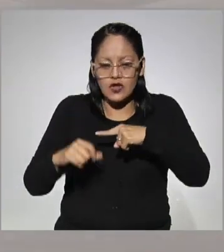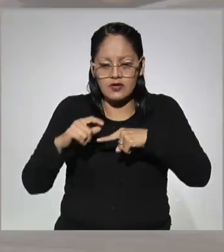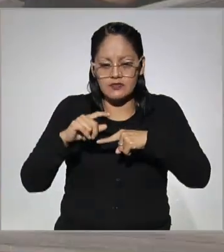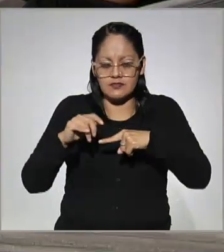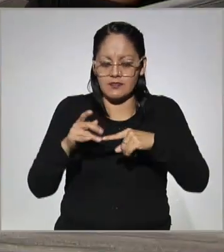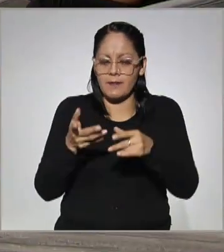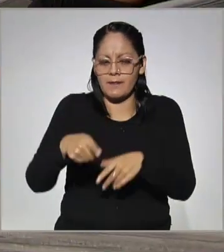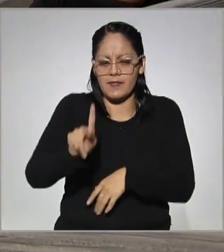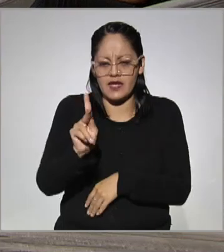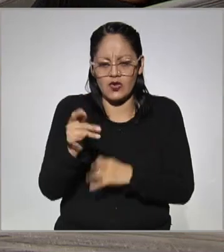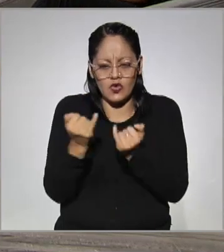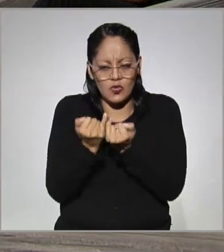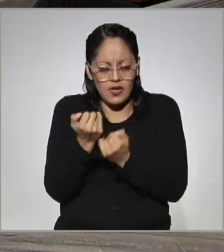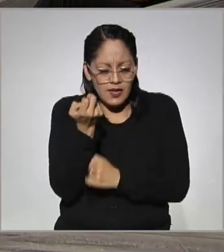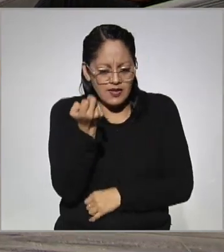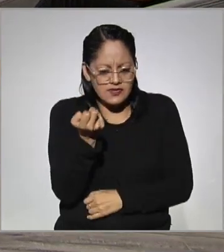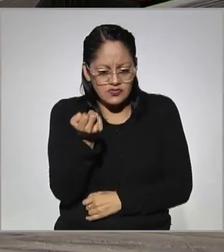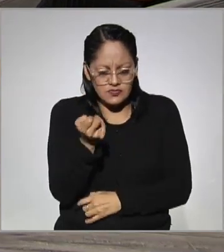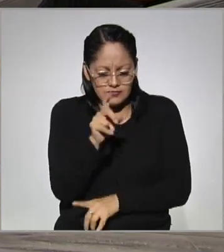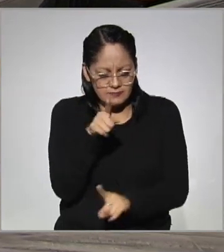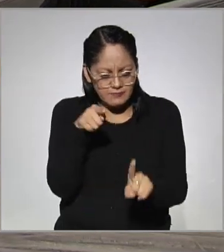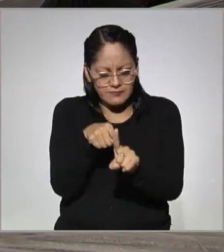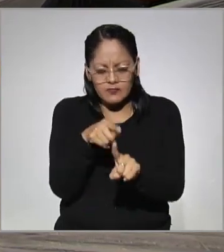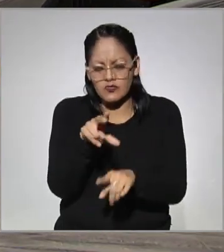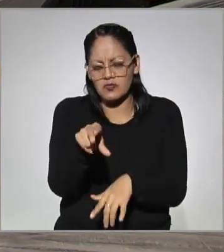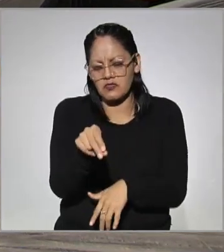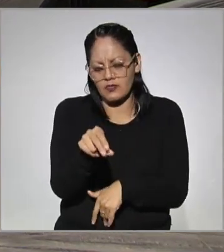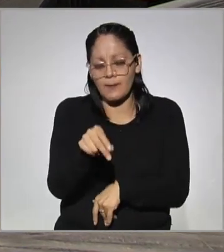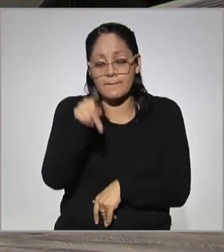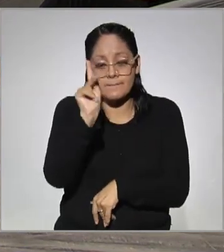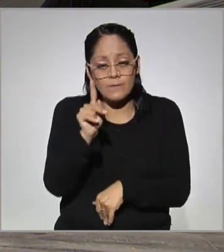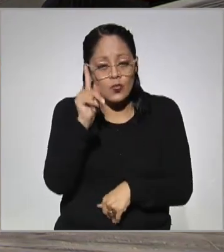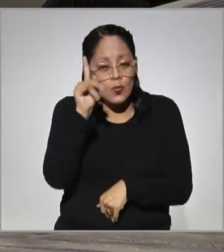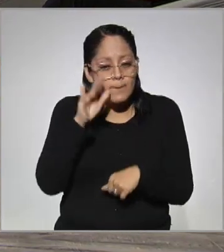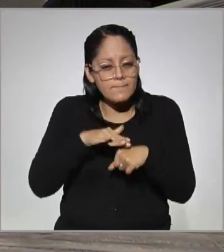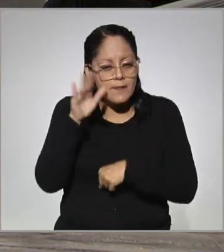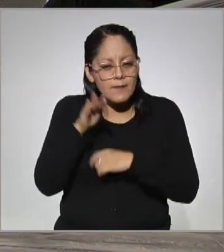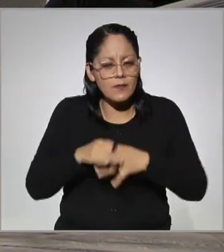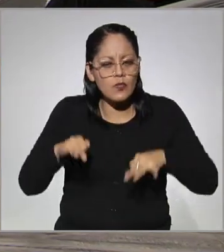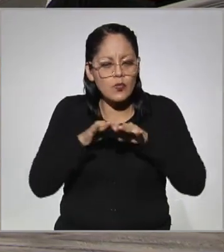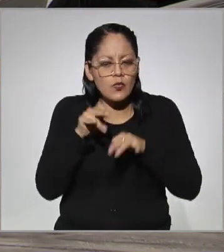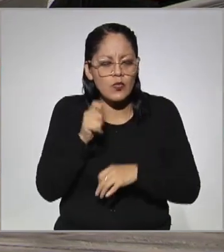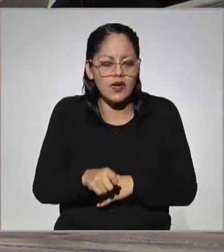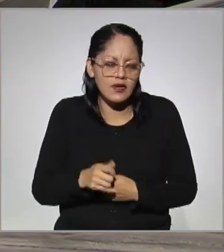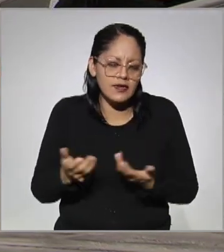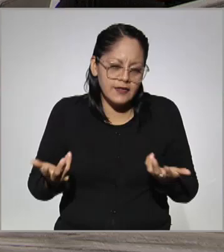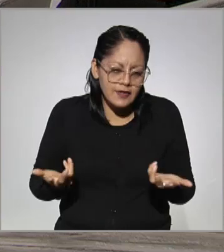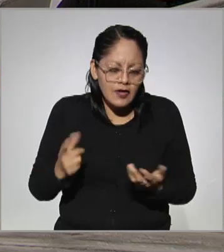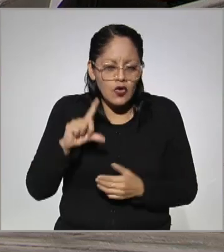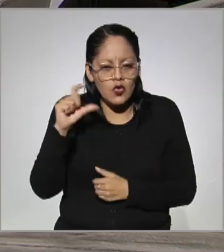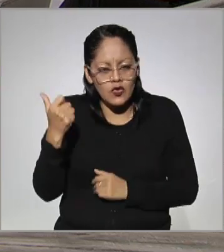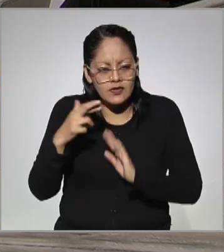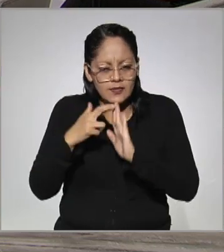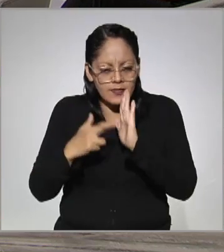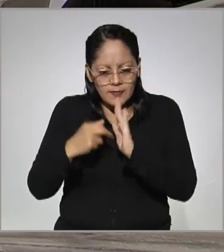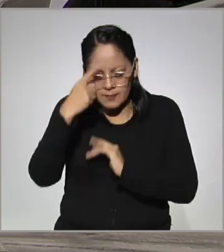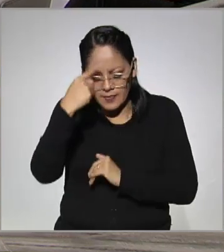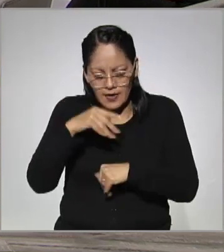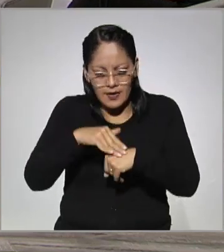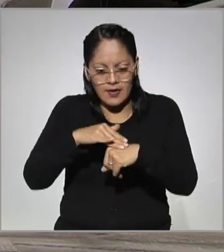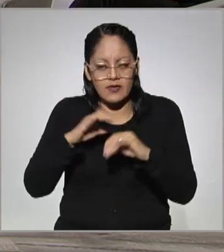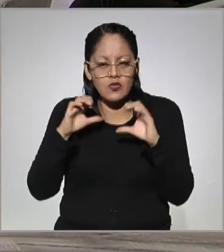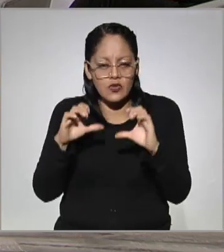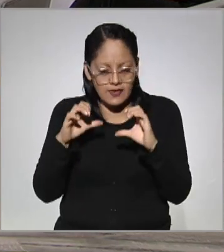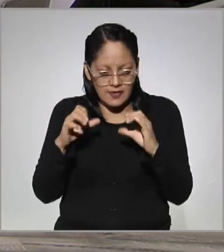no tiene un efecto directo. Lo que sí tiene un efecto directo es, bueno, otras medidas de prevención y sobre